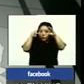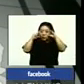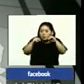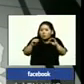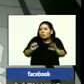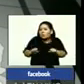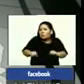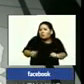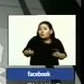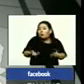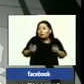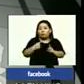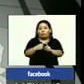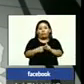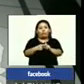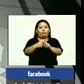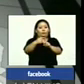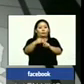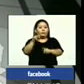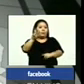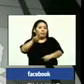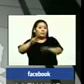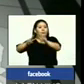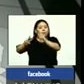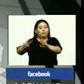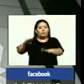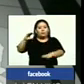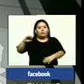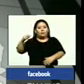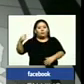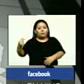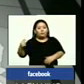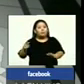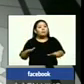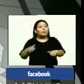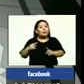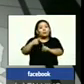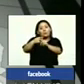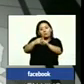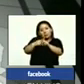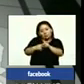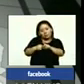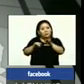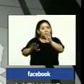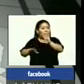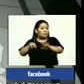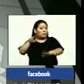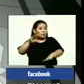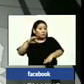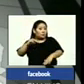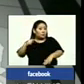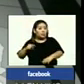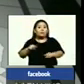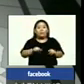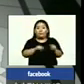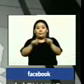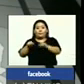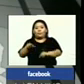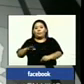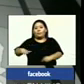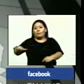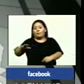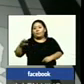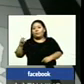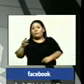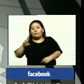puede llegar a alcanzar una temperatura máxima de 27 grados centígrados y una mínima de 18. Vámonos al